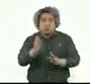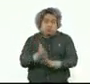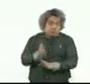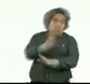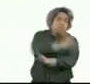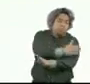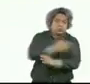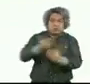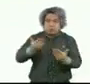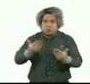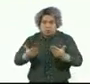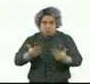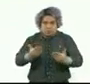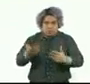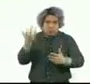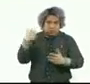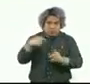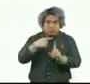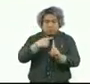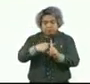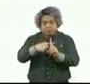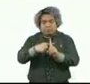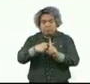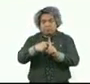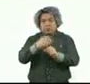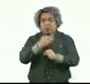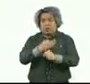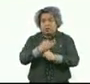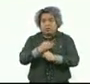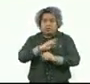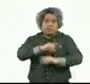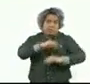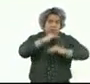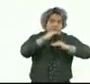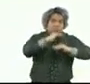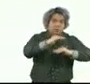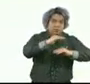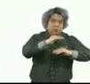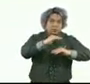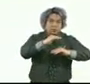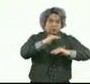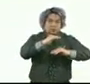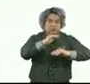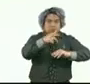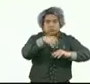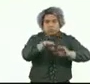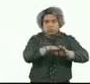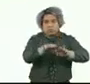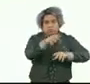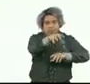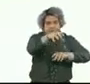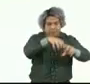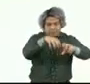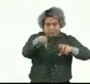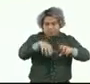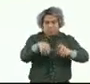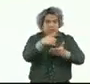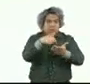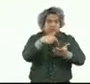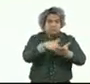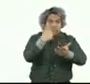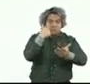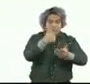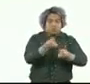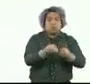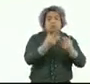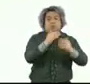nuestro máximo de personas que dieron positivo. Nuestro máximo de personas positivas en el programa de kioscos, macroquioscos, centros de salud, que